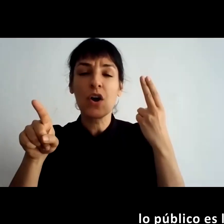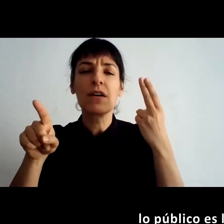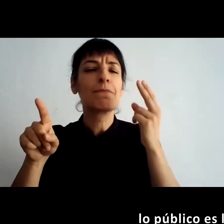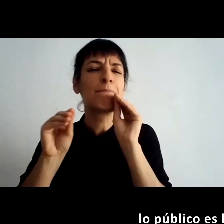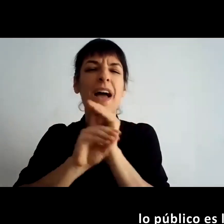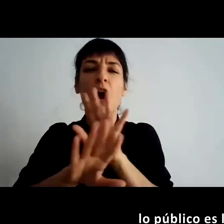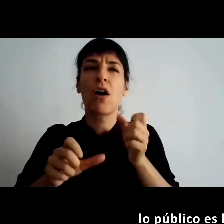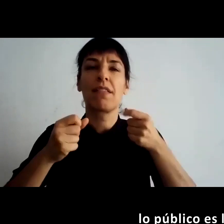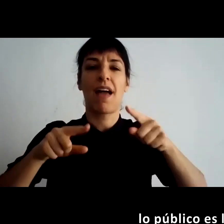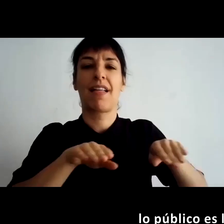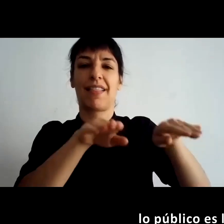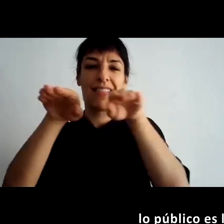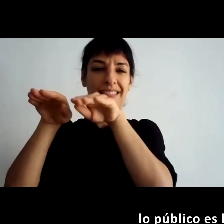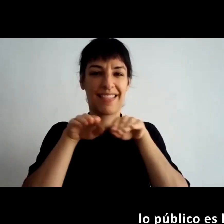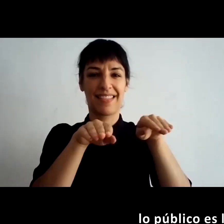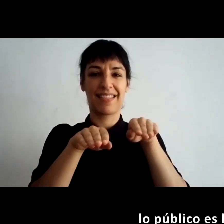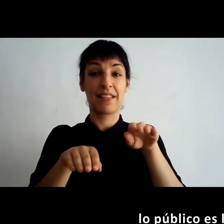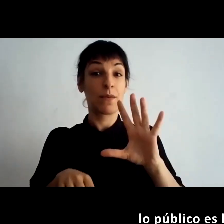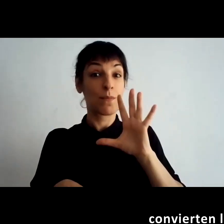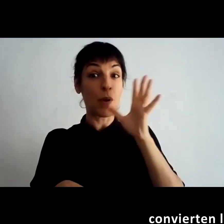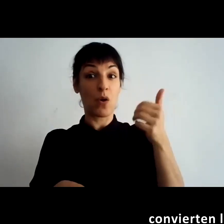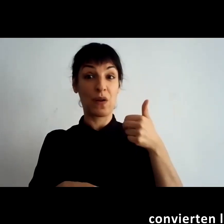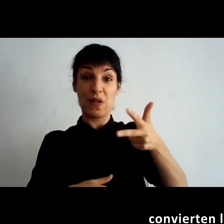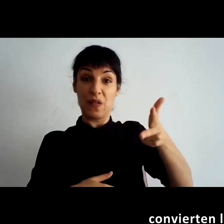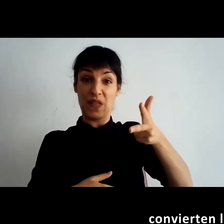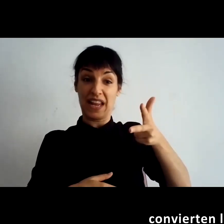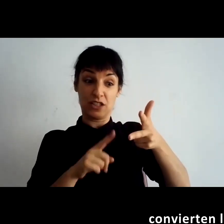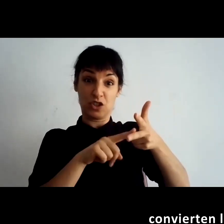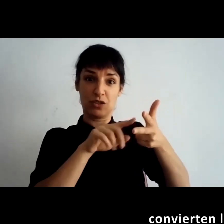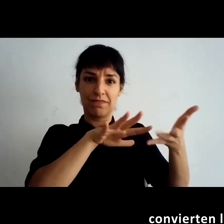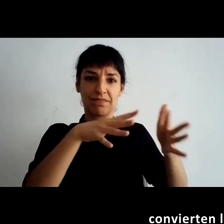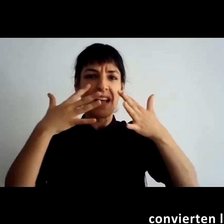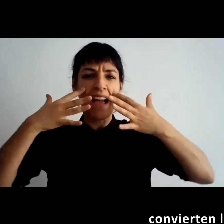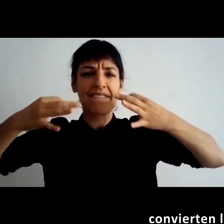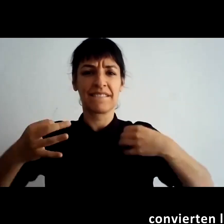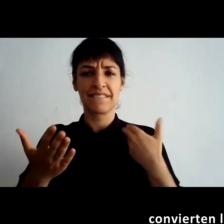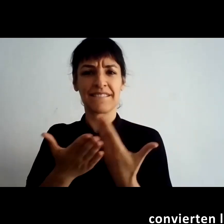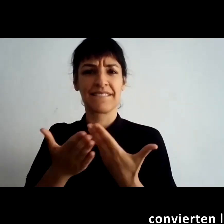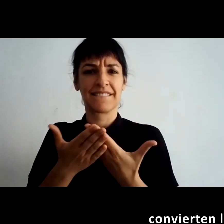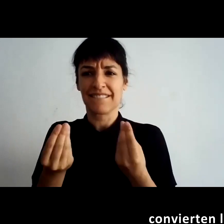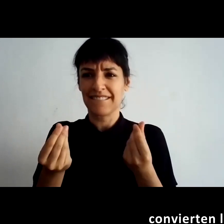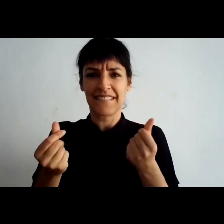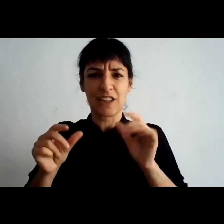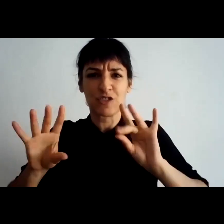equidad, precisamente porque convierte los derechos en una realidad tangible que se siente,